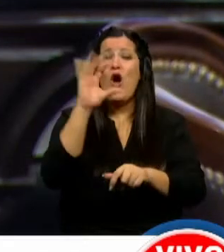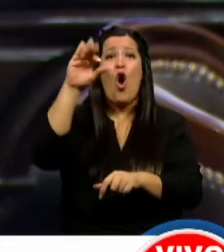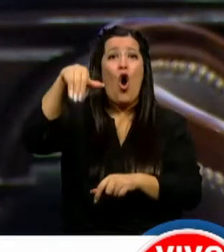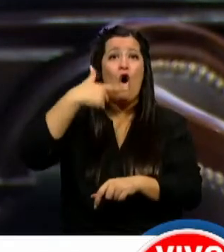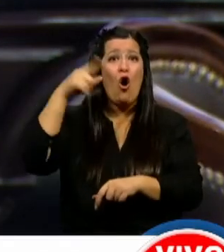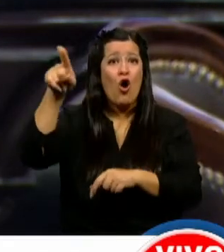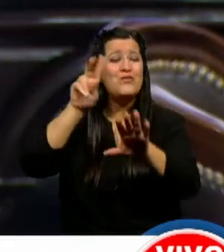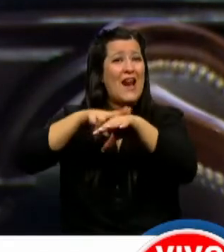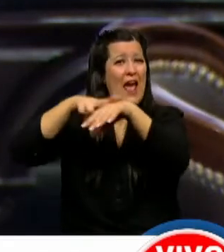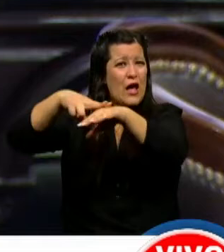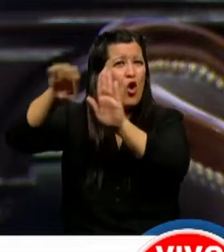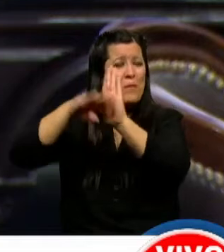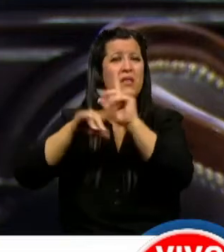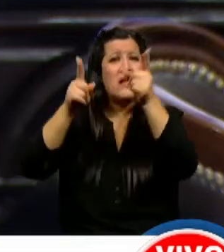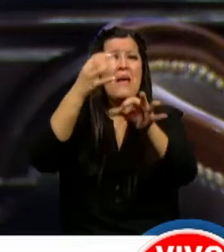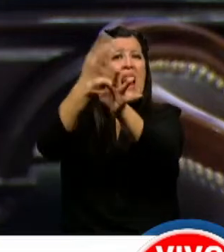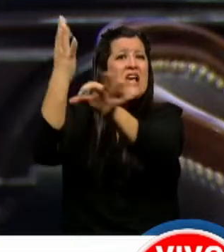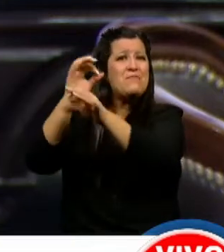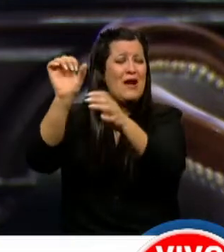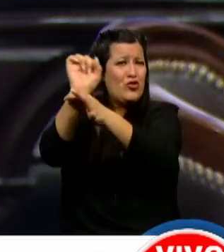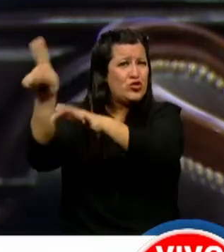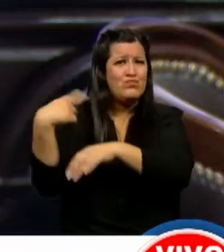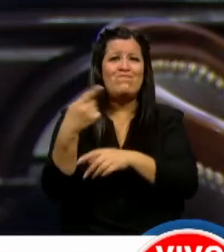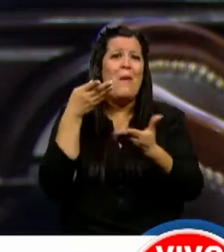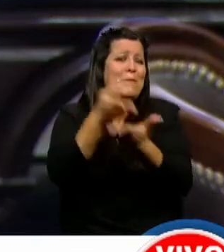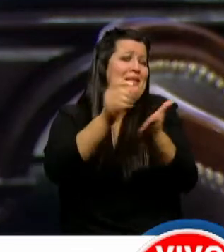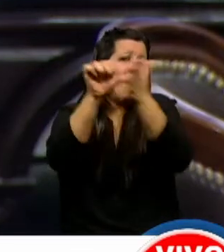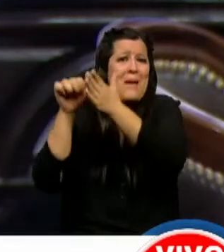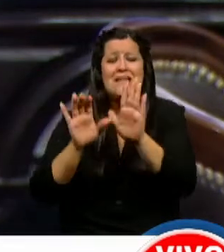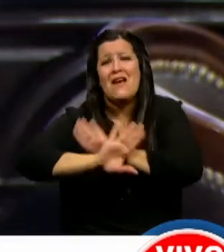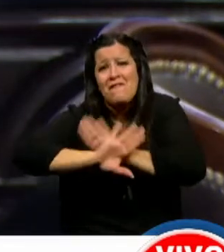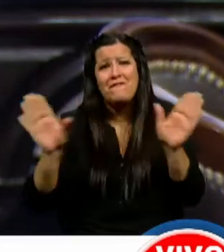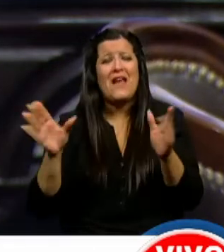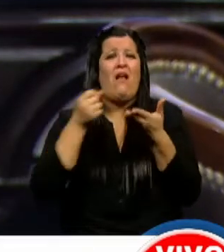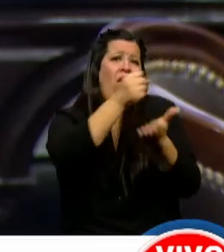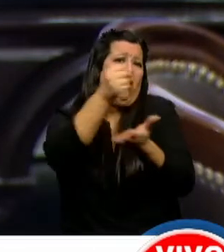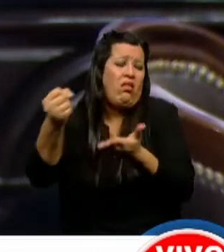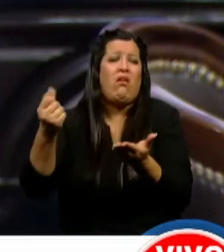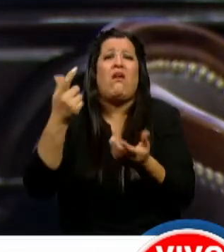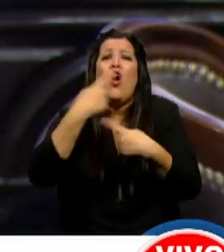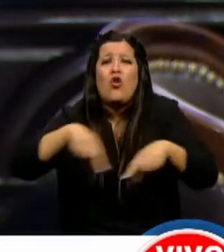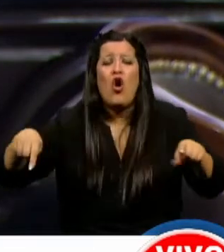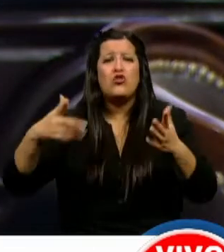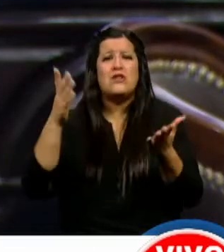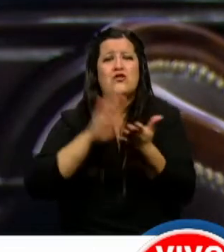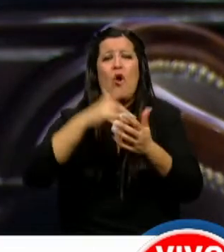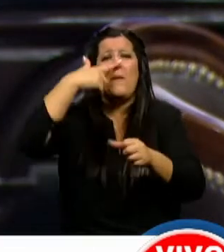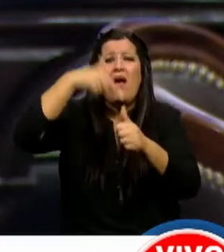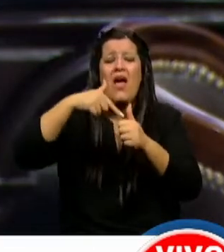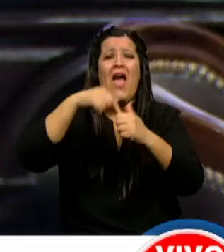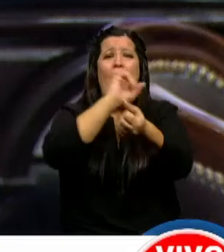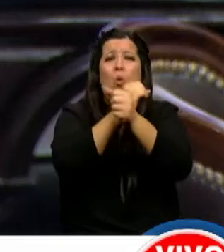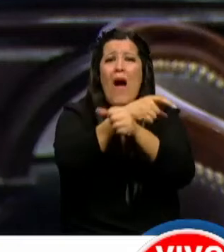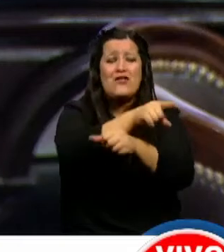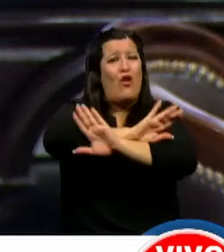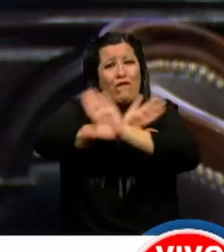Salud, junto con un montón de expertos, era pedirle a los países que dejen de financiar y de subsidiar los combustibles fósiles,